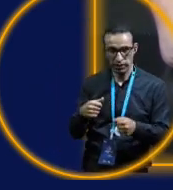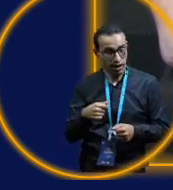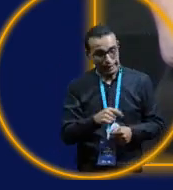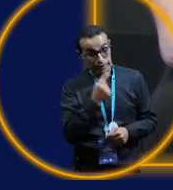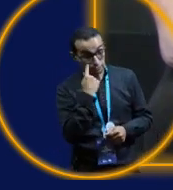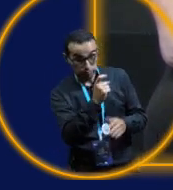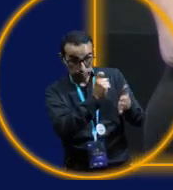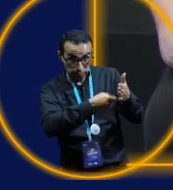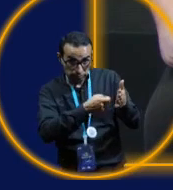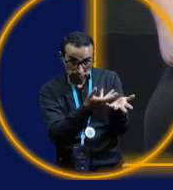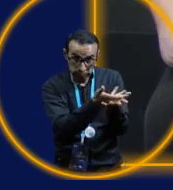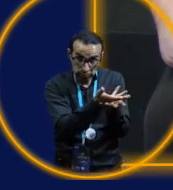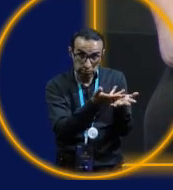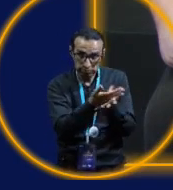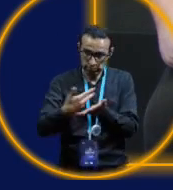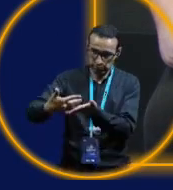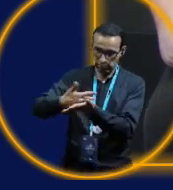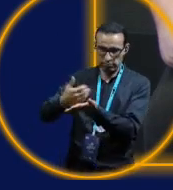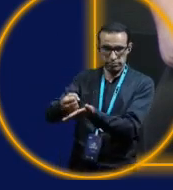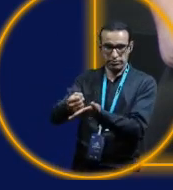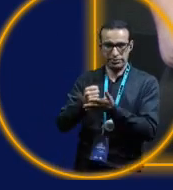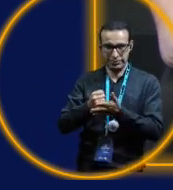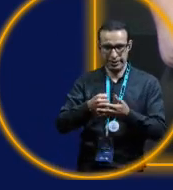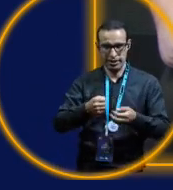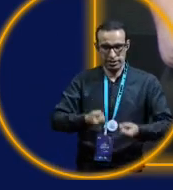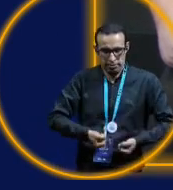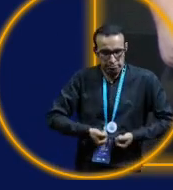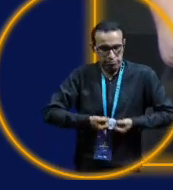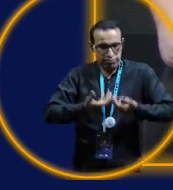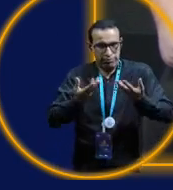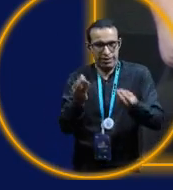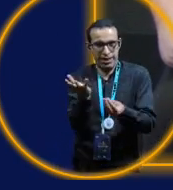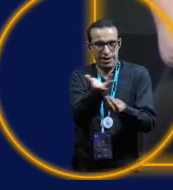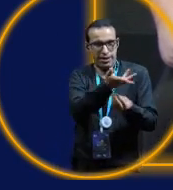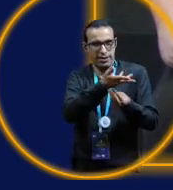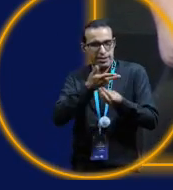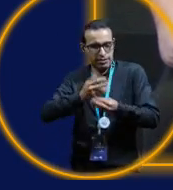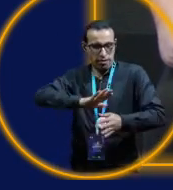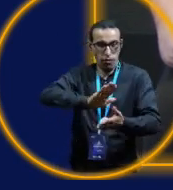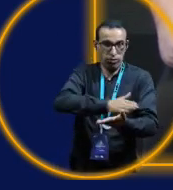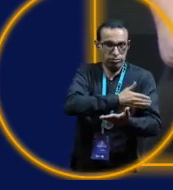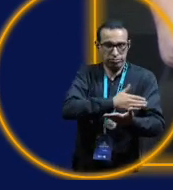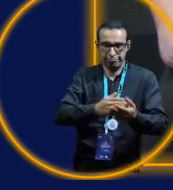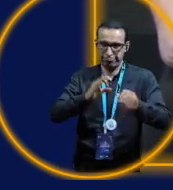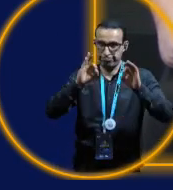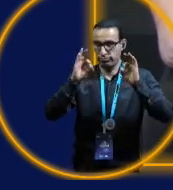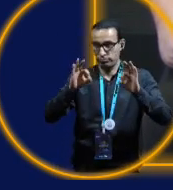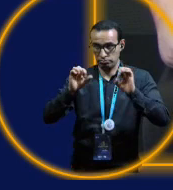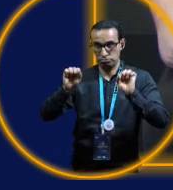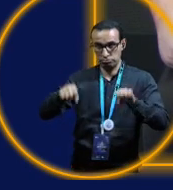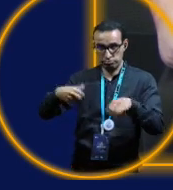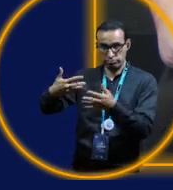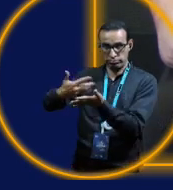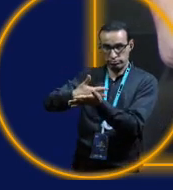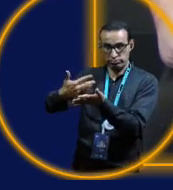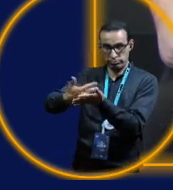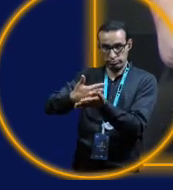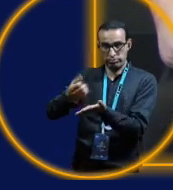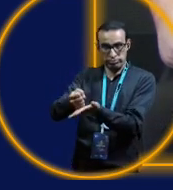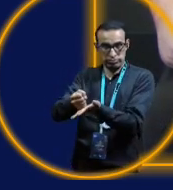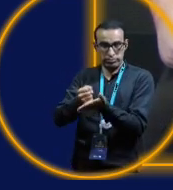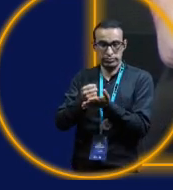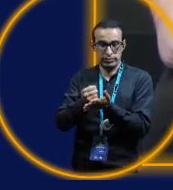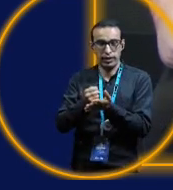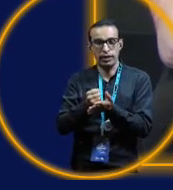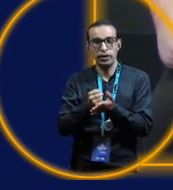ayudarte a que ese pedazo de arte sea lo mejor que pueda hacer en ese momento y creo que tal vez lo